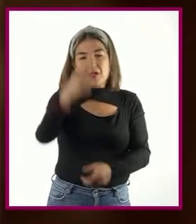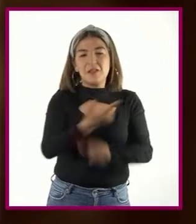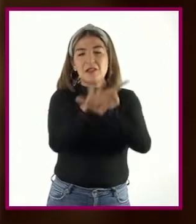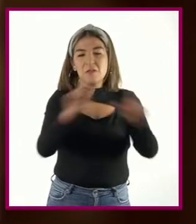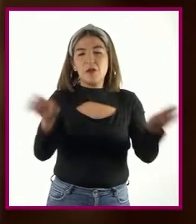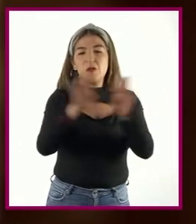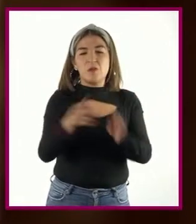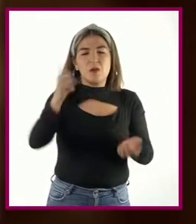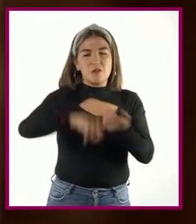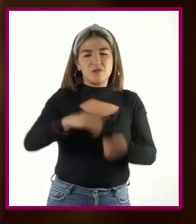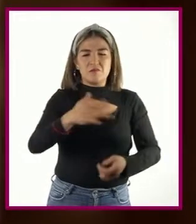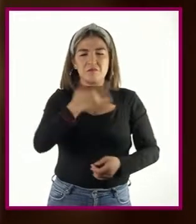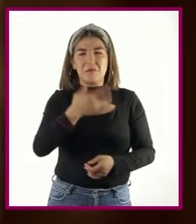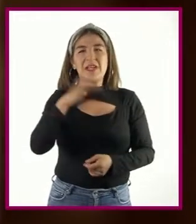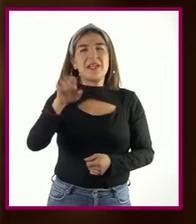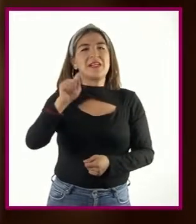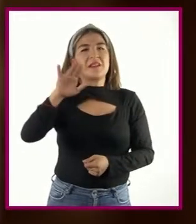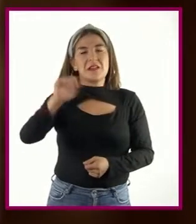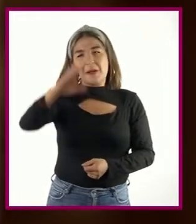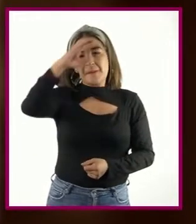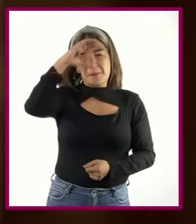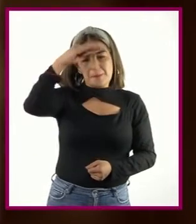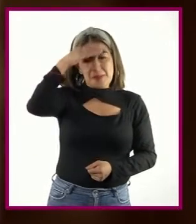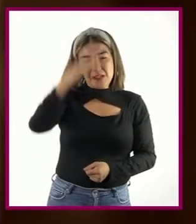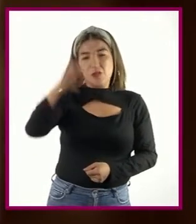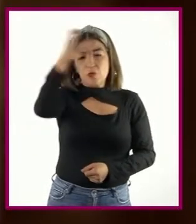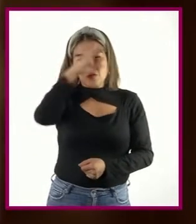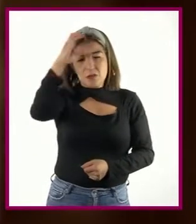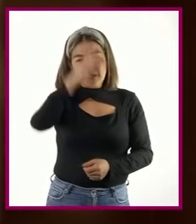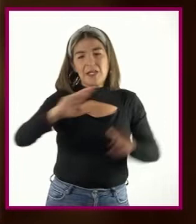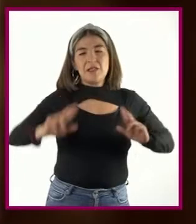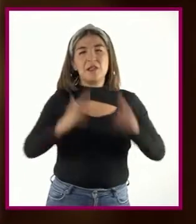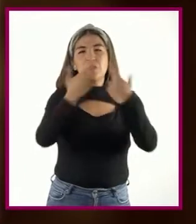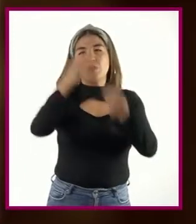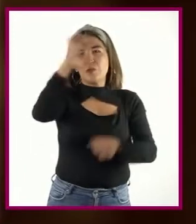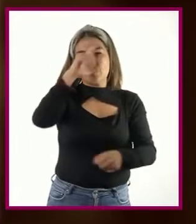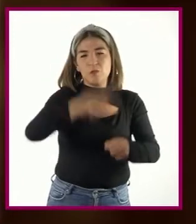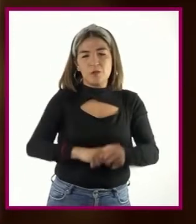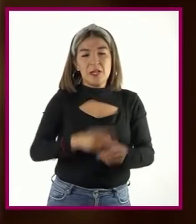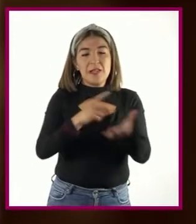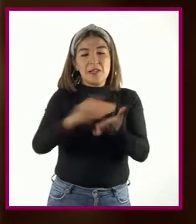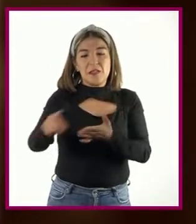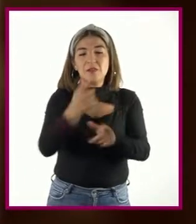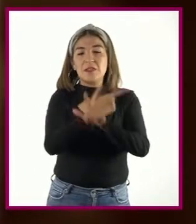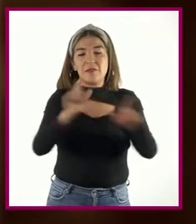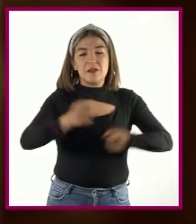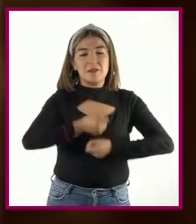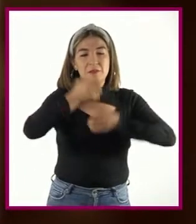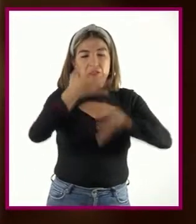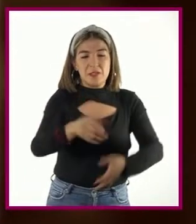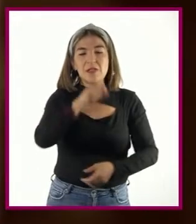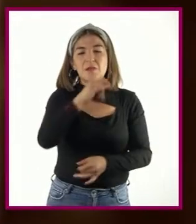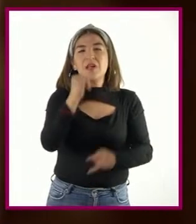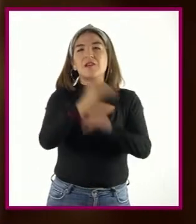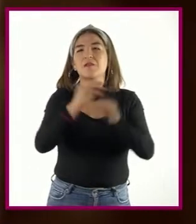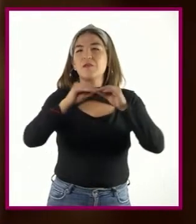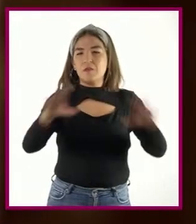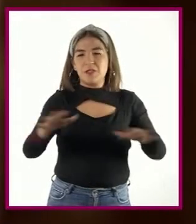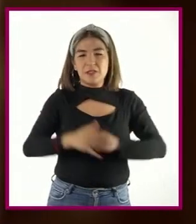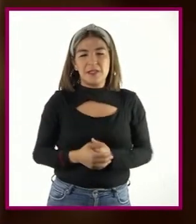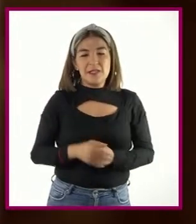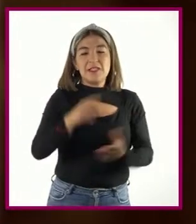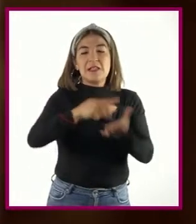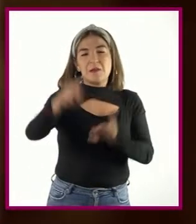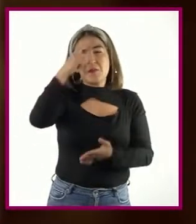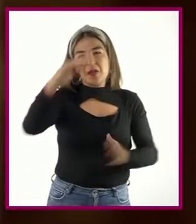convicciones éticas, pensamiento, conciencia, religión y cultura. Derecho a la libertad de expresión y de acceso a la información. Derechos